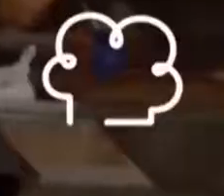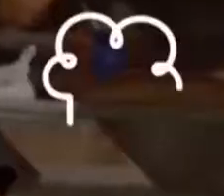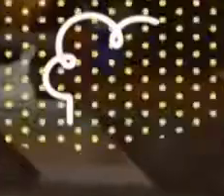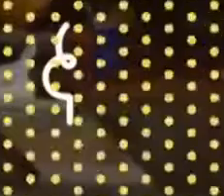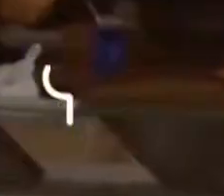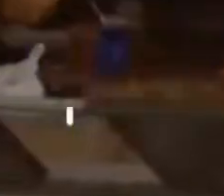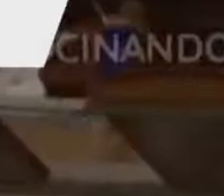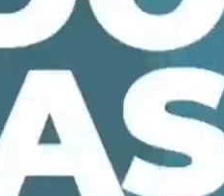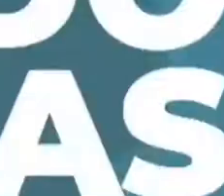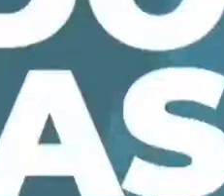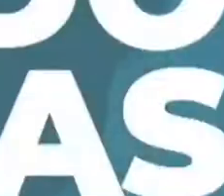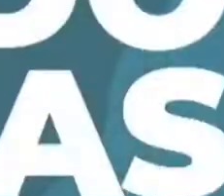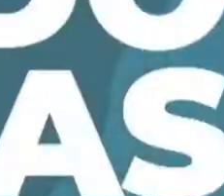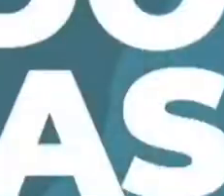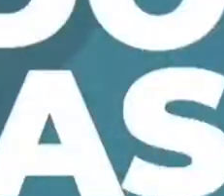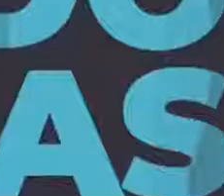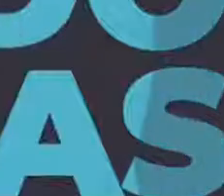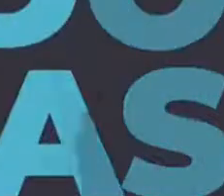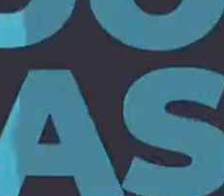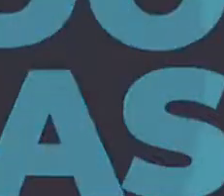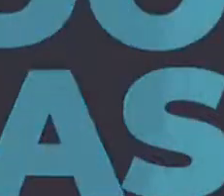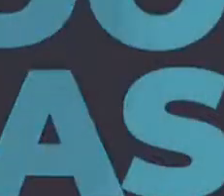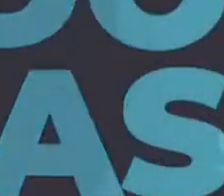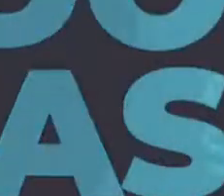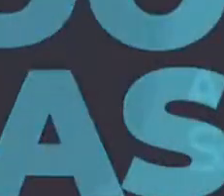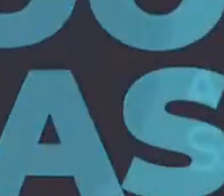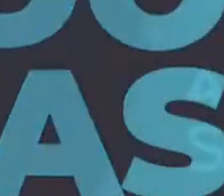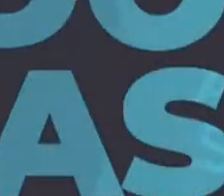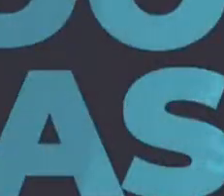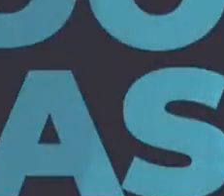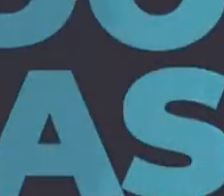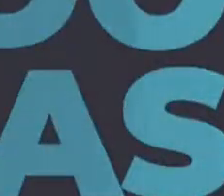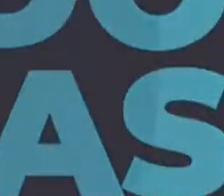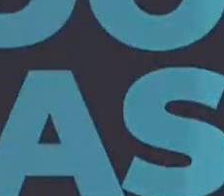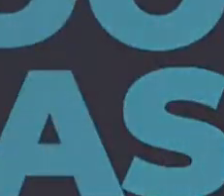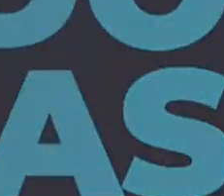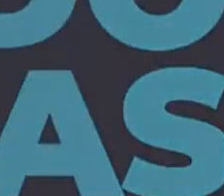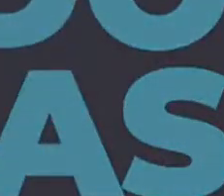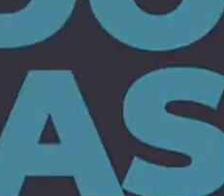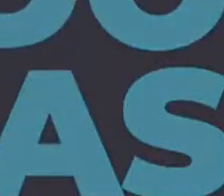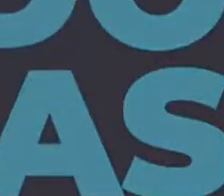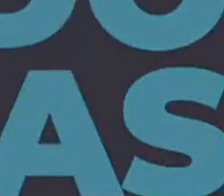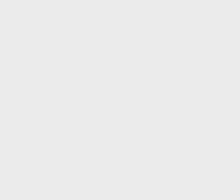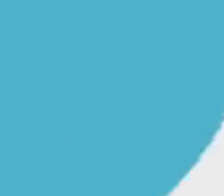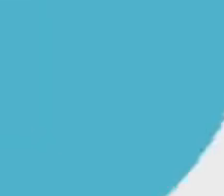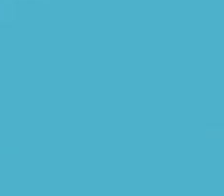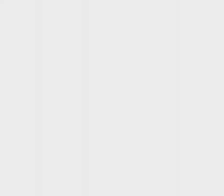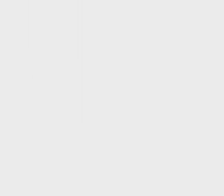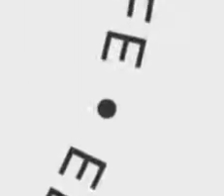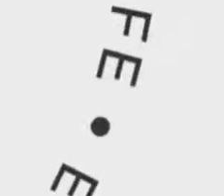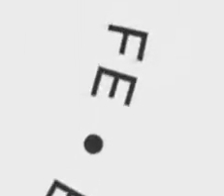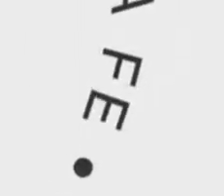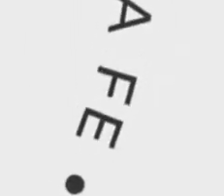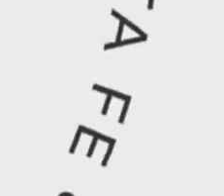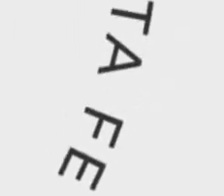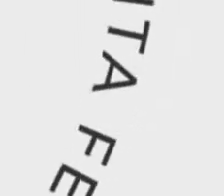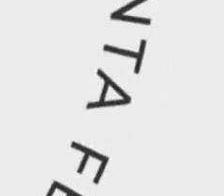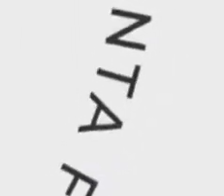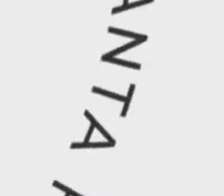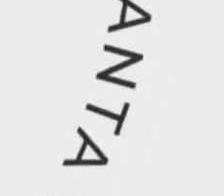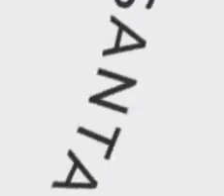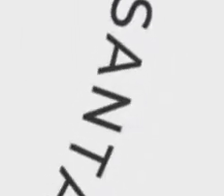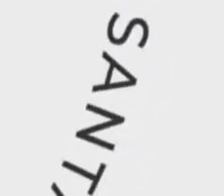y comercialización local. Cocinando Ideas, de lunes a viernes a las 12,